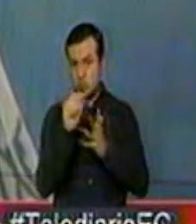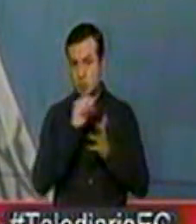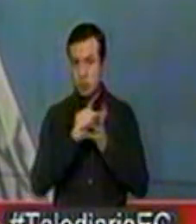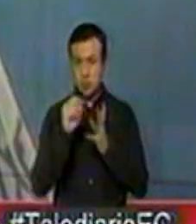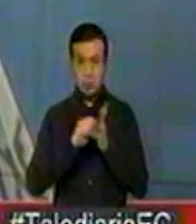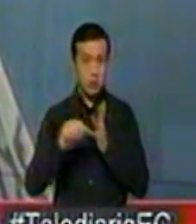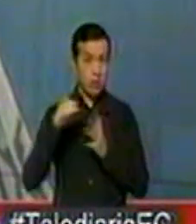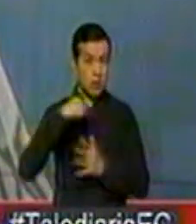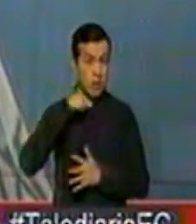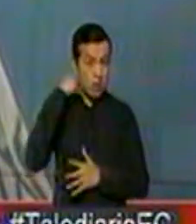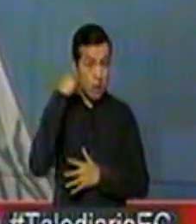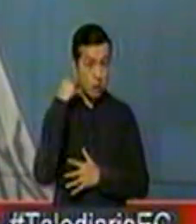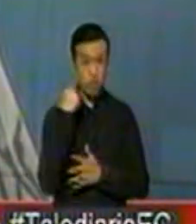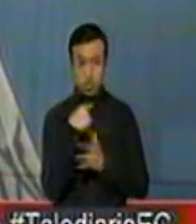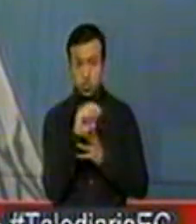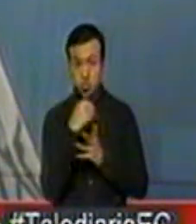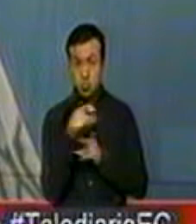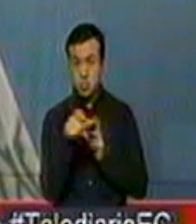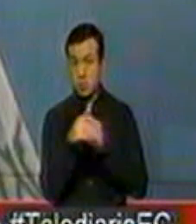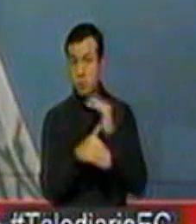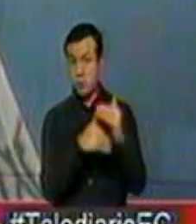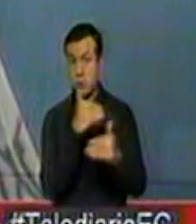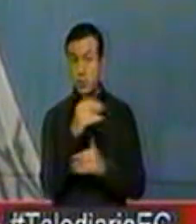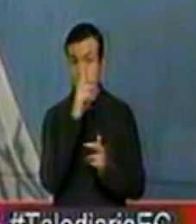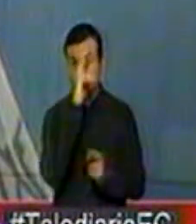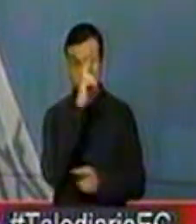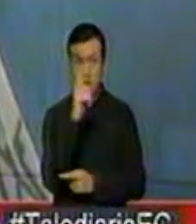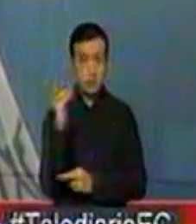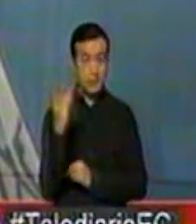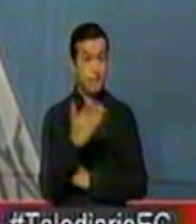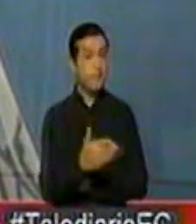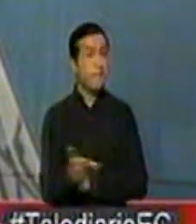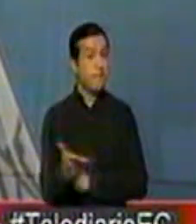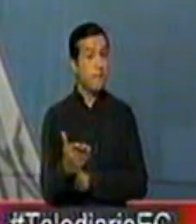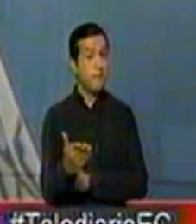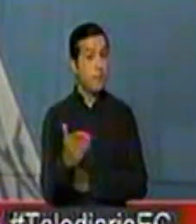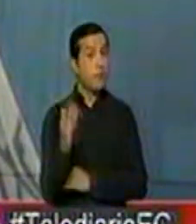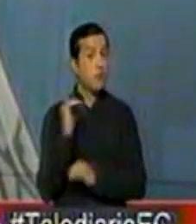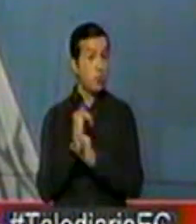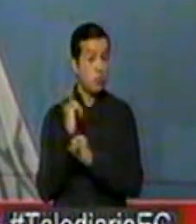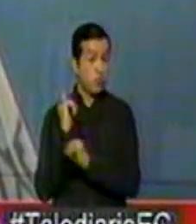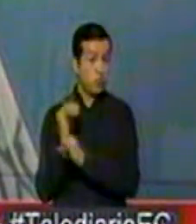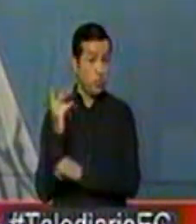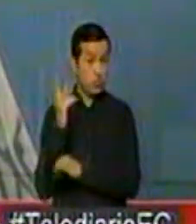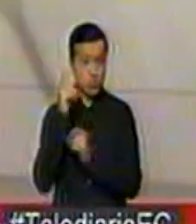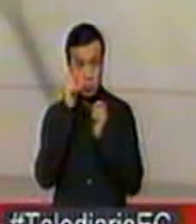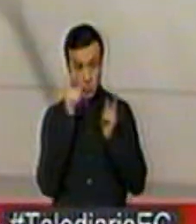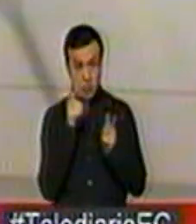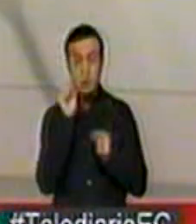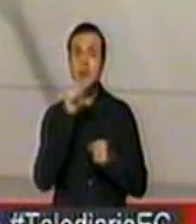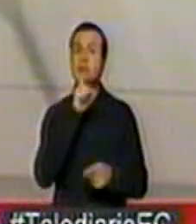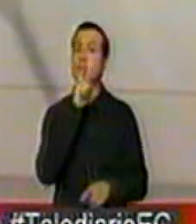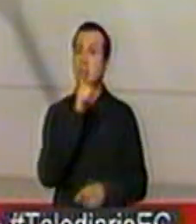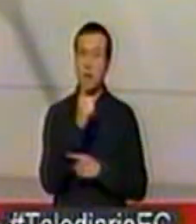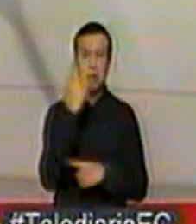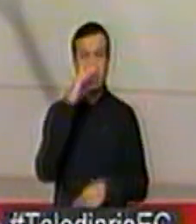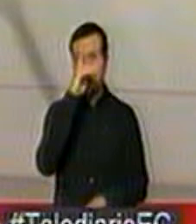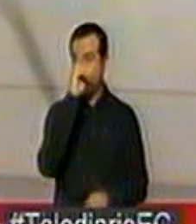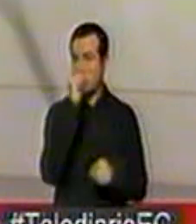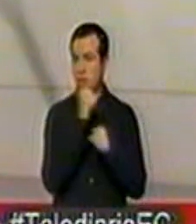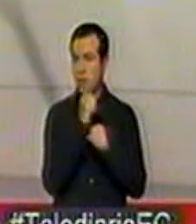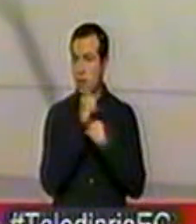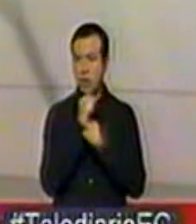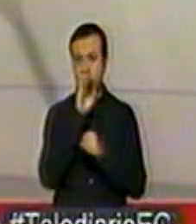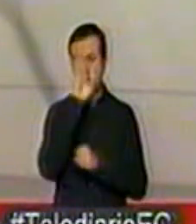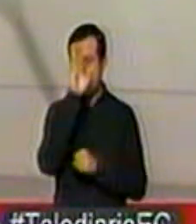también de los procesos que se realicen durante esta regularización y este censo? Exactamente, estamos trabajando muy de cerca con